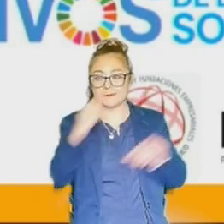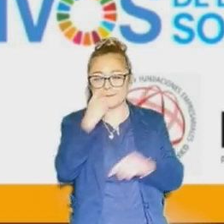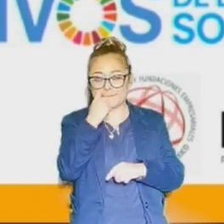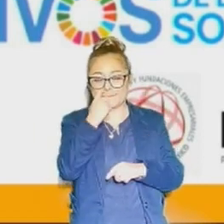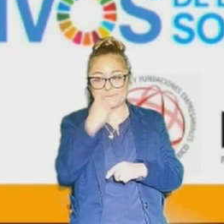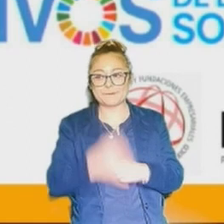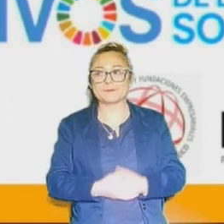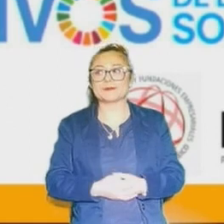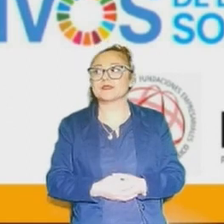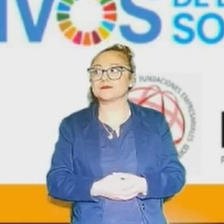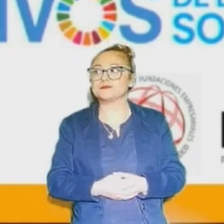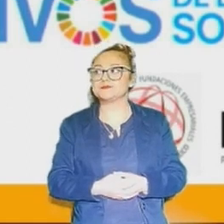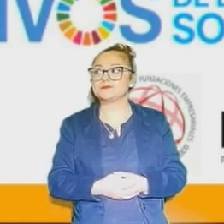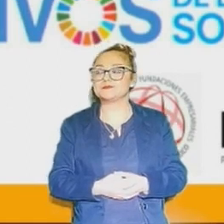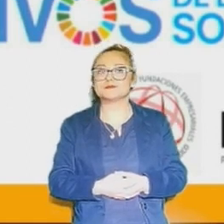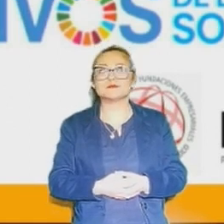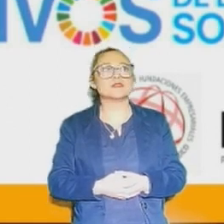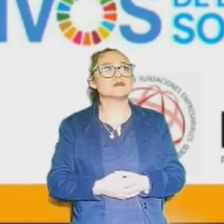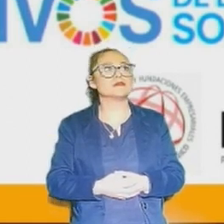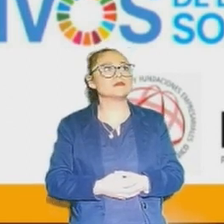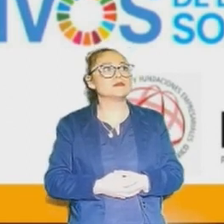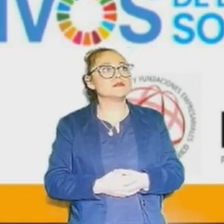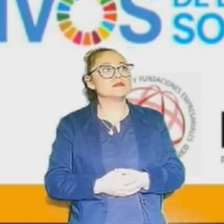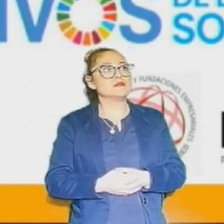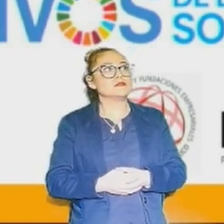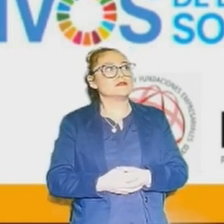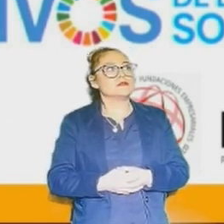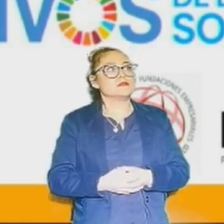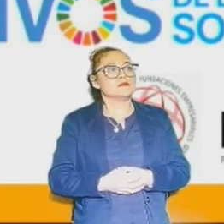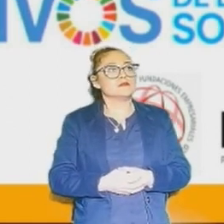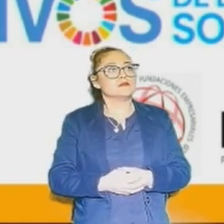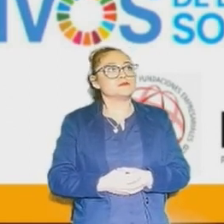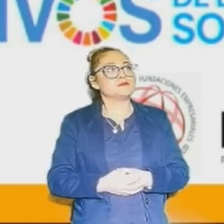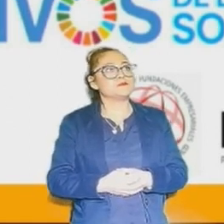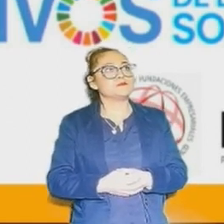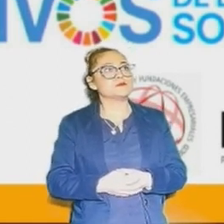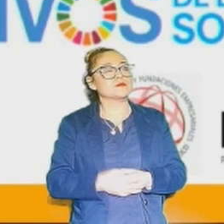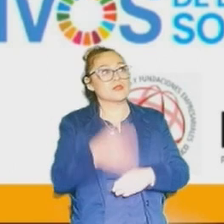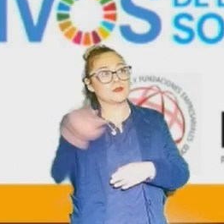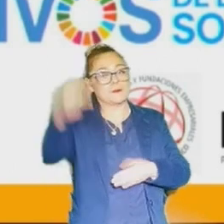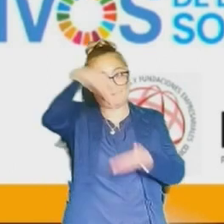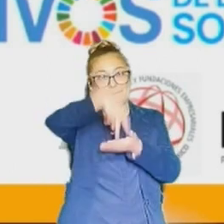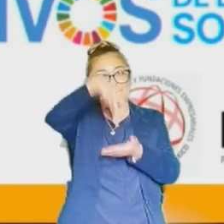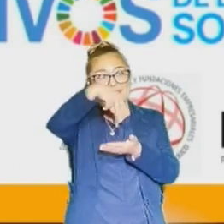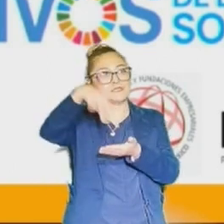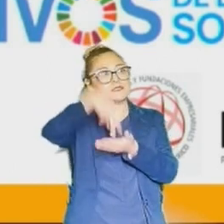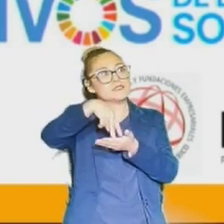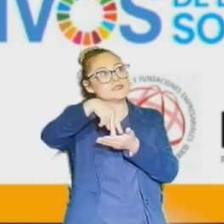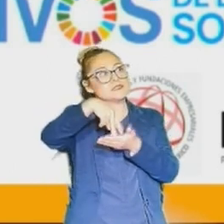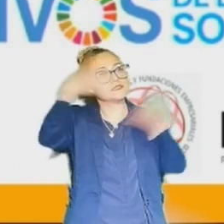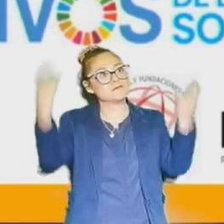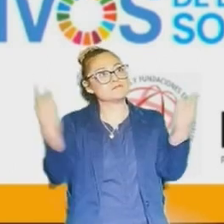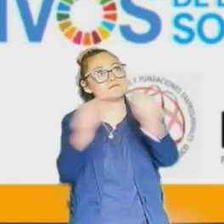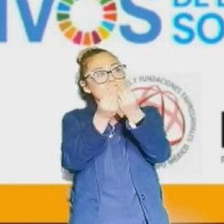instrucciones? Se van a tener que levantar de sus lugares, lo siento. Entonces, nos levantamos y nos acercamos a donde está